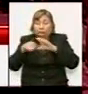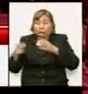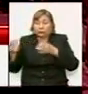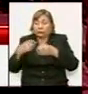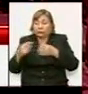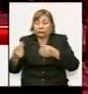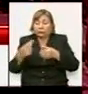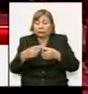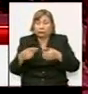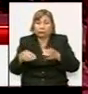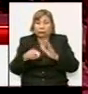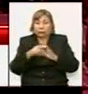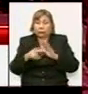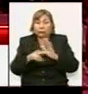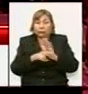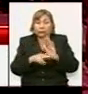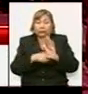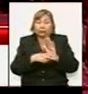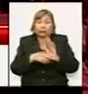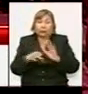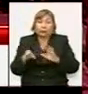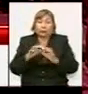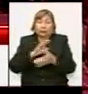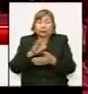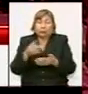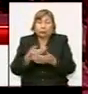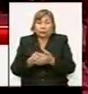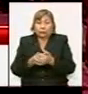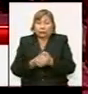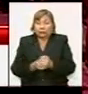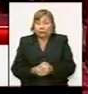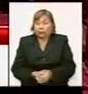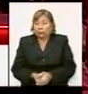la normatividad y todos los aspectos relacionados